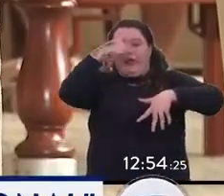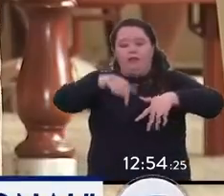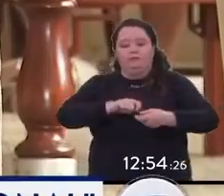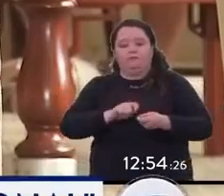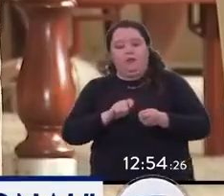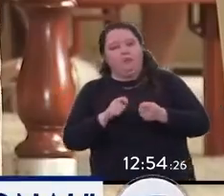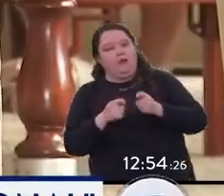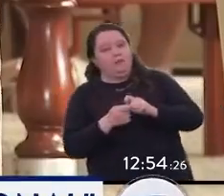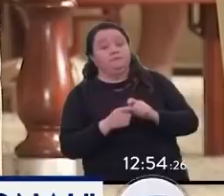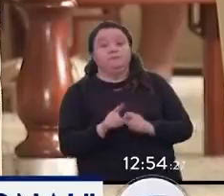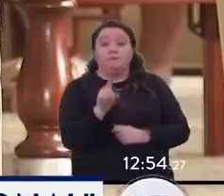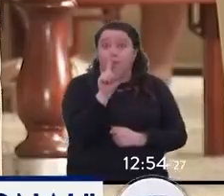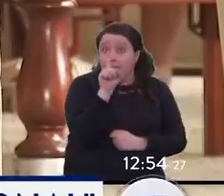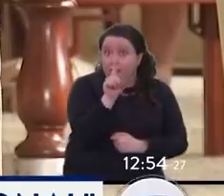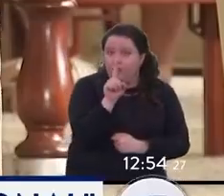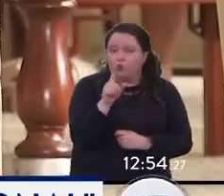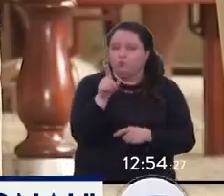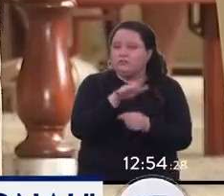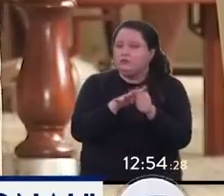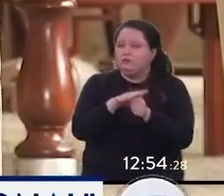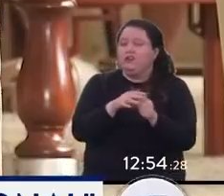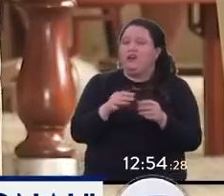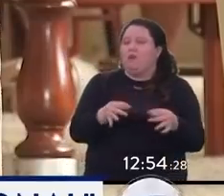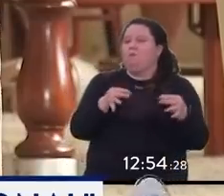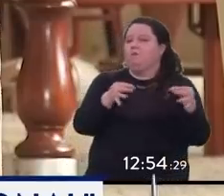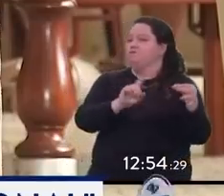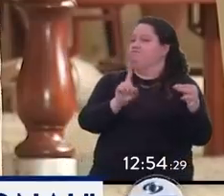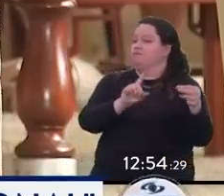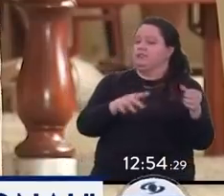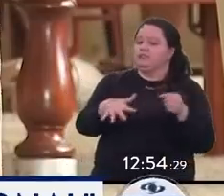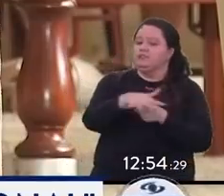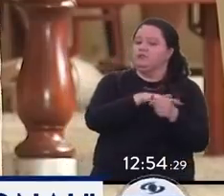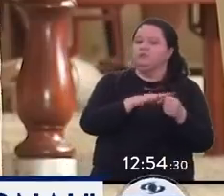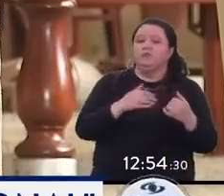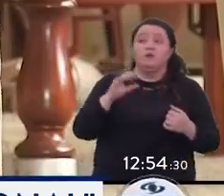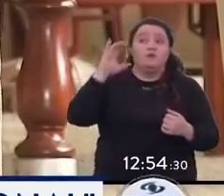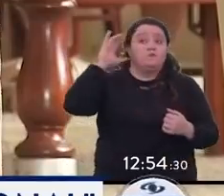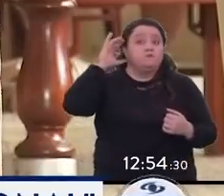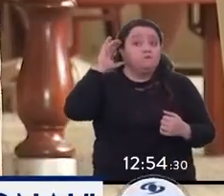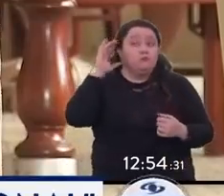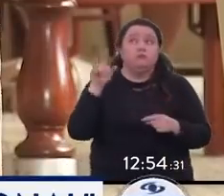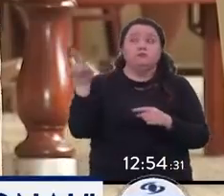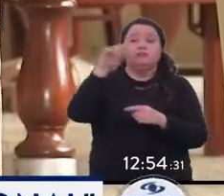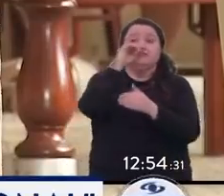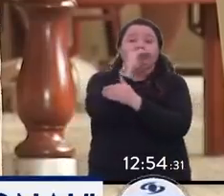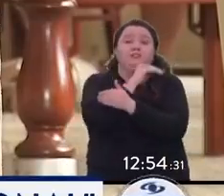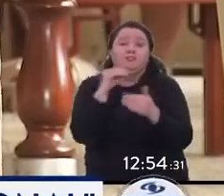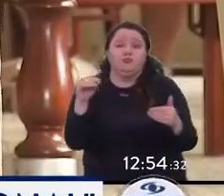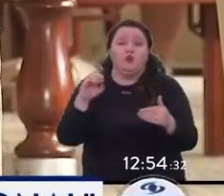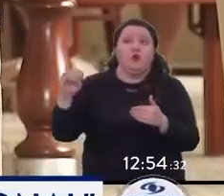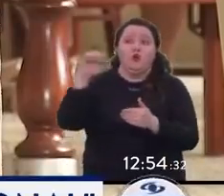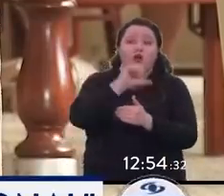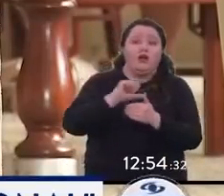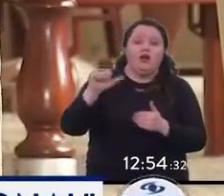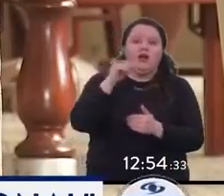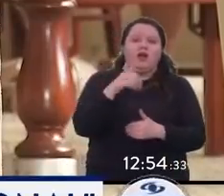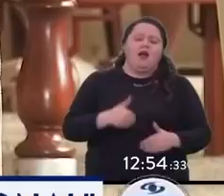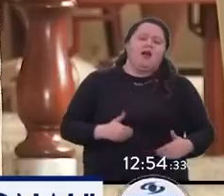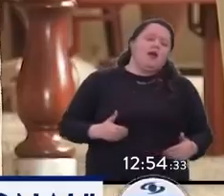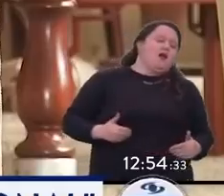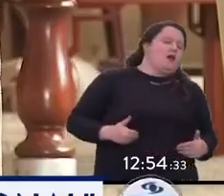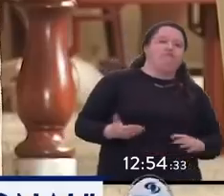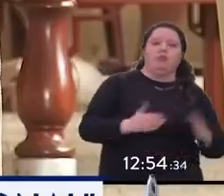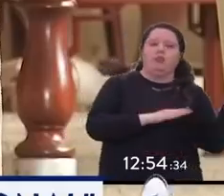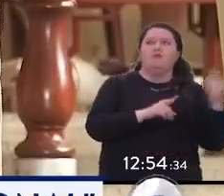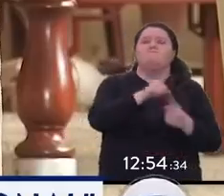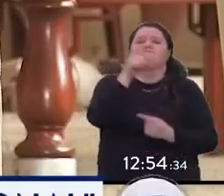una situación que no da espera, ¿sí? Y es que hoy hay en territorios niños y niñas muriendo de hambre, ¿sí?